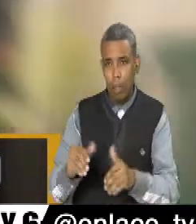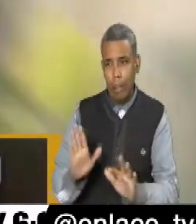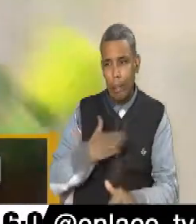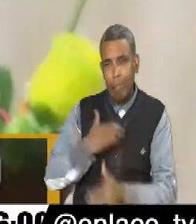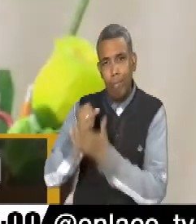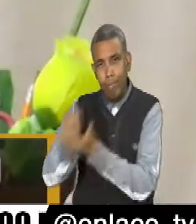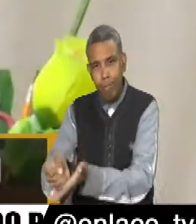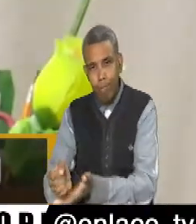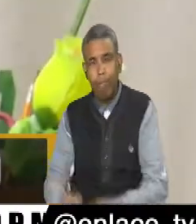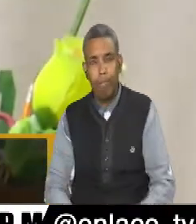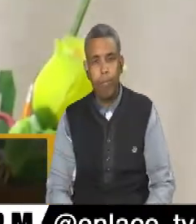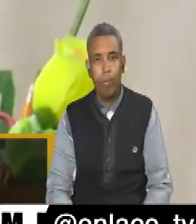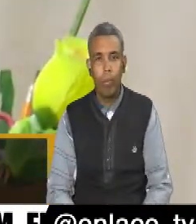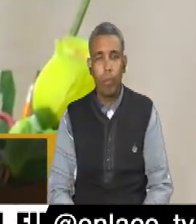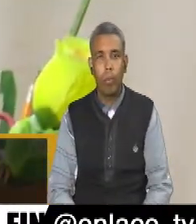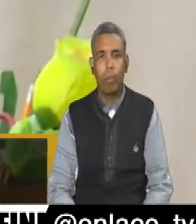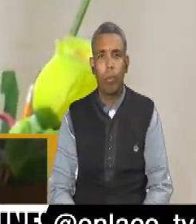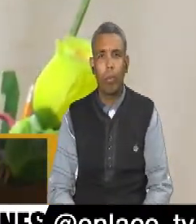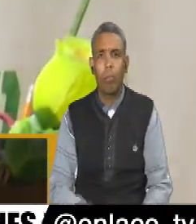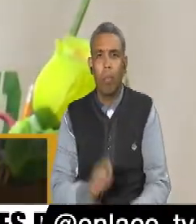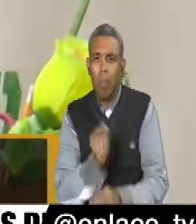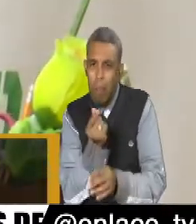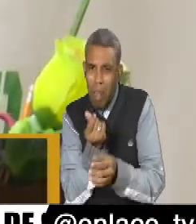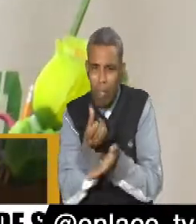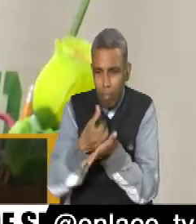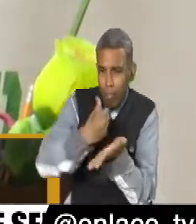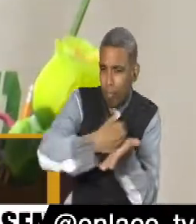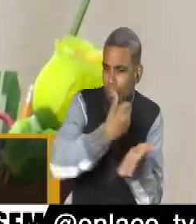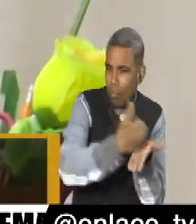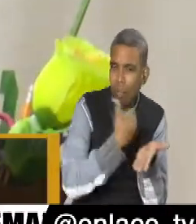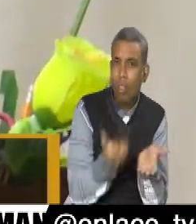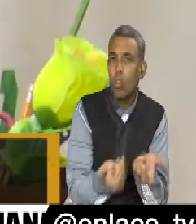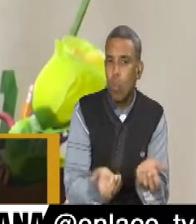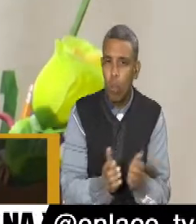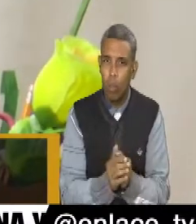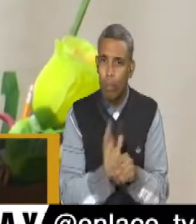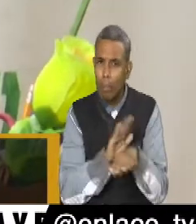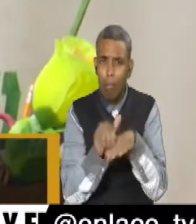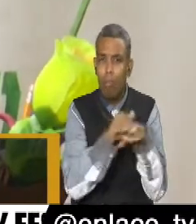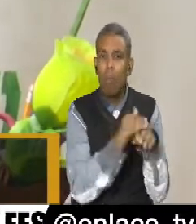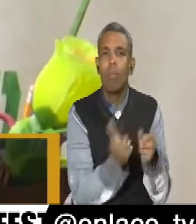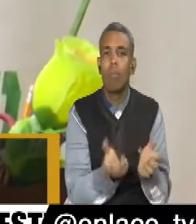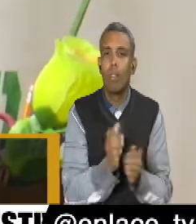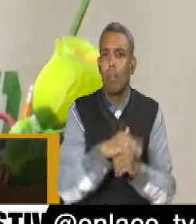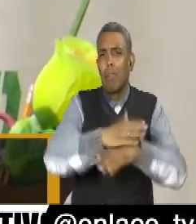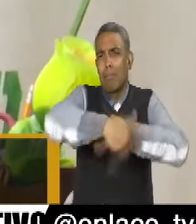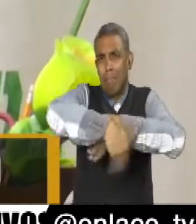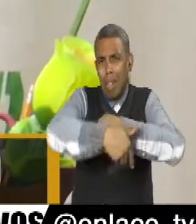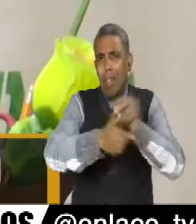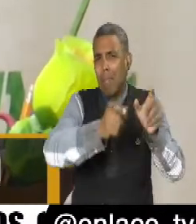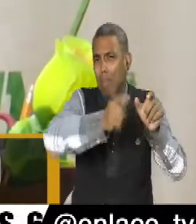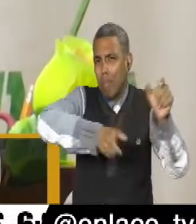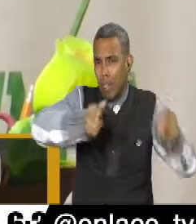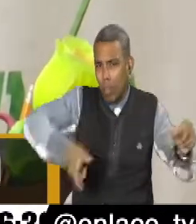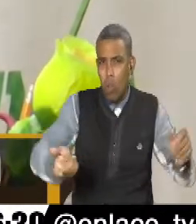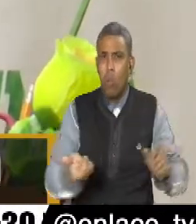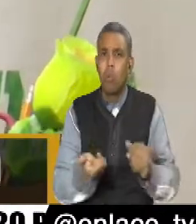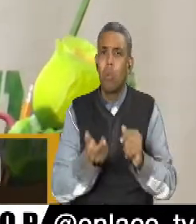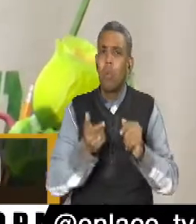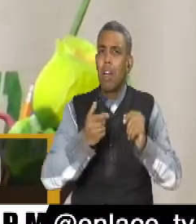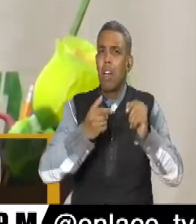asistencial. Los recursos llegan de muchos benefactores, de los almacenes, de las calles, de las otras casas, porque nosotros salimos a los